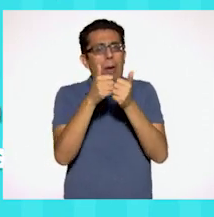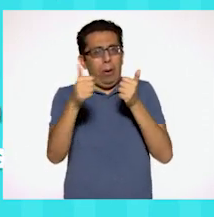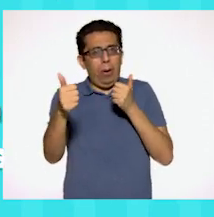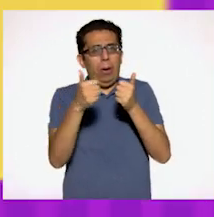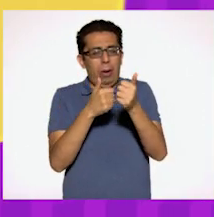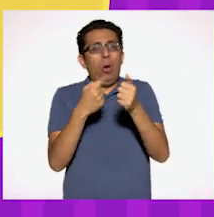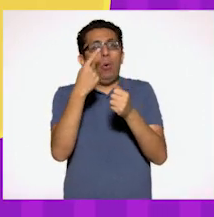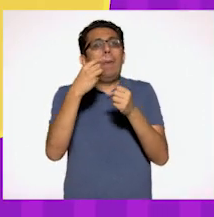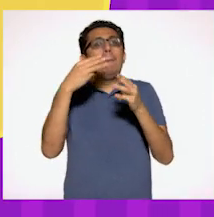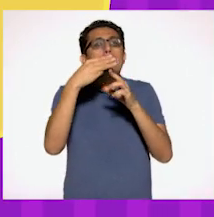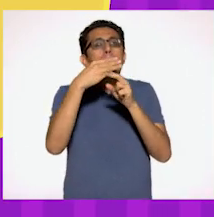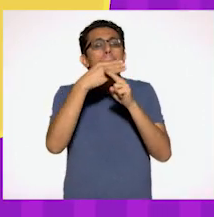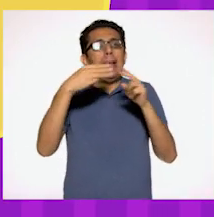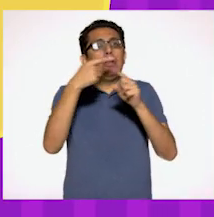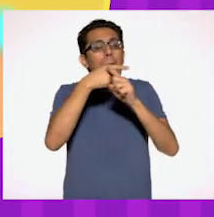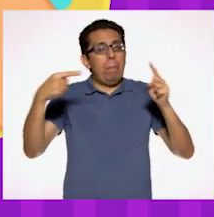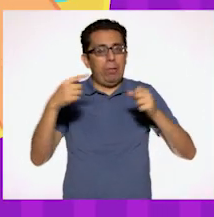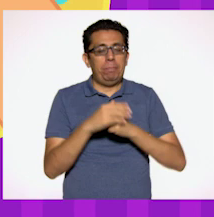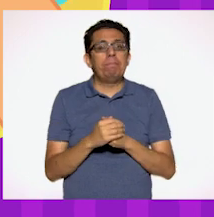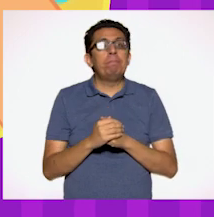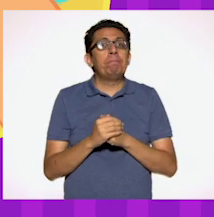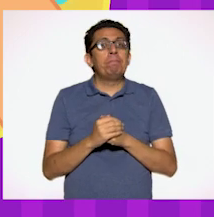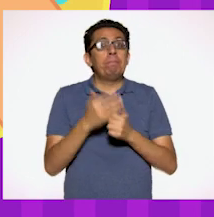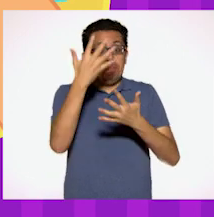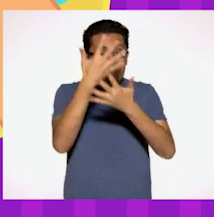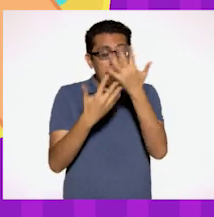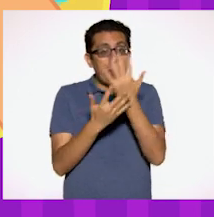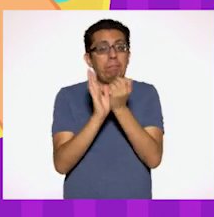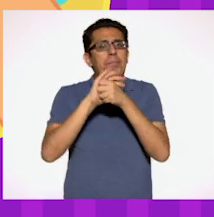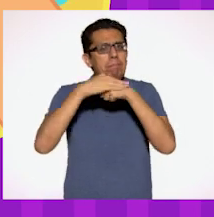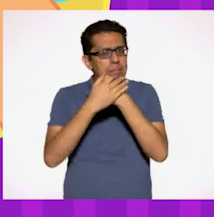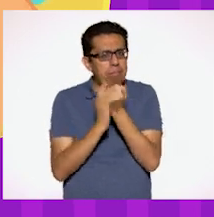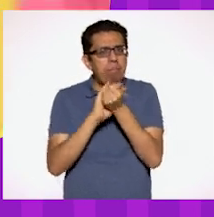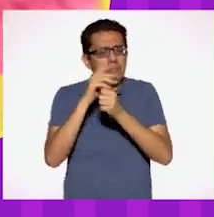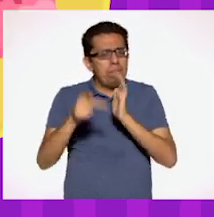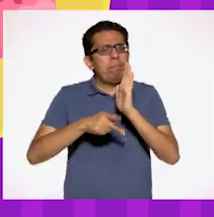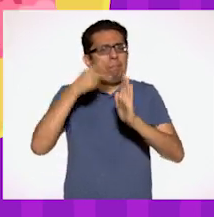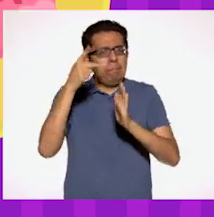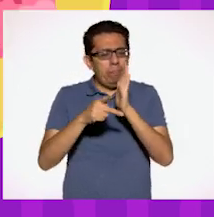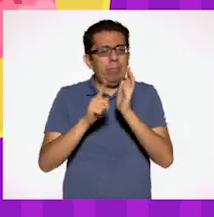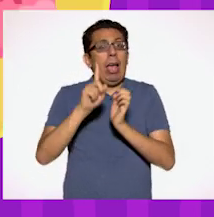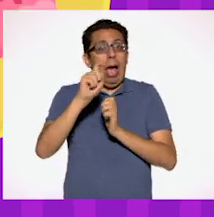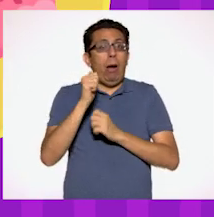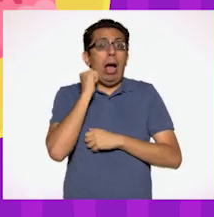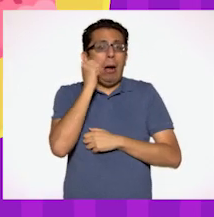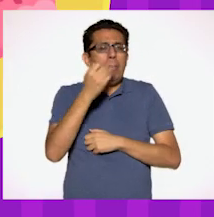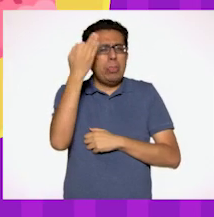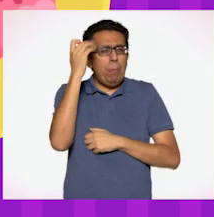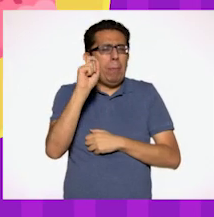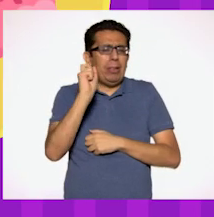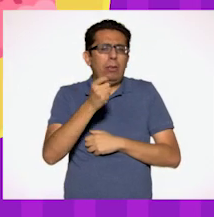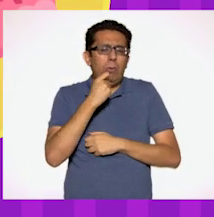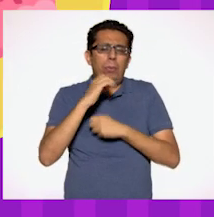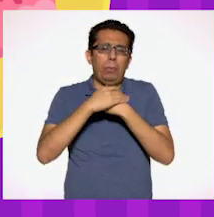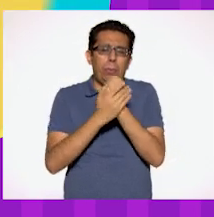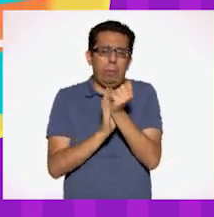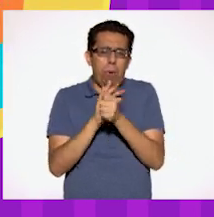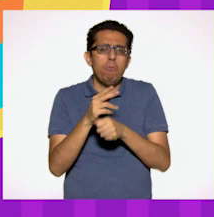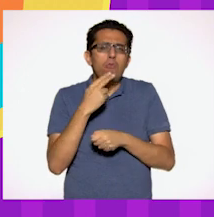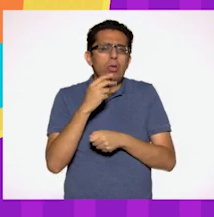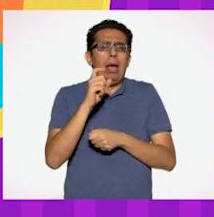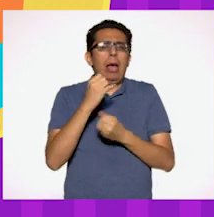1.5 metros entre tú y los demás. Lávate las manos muy seguido con agua y jabón por lo menos durante 20 segundos o